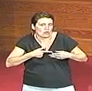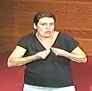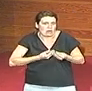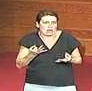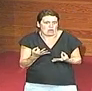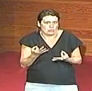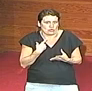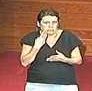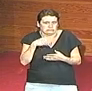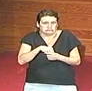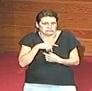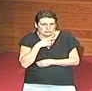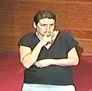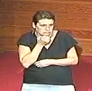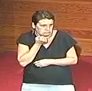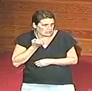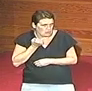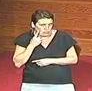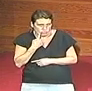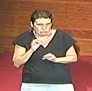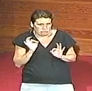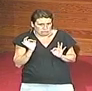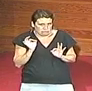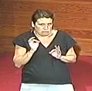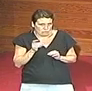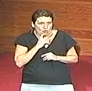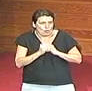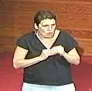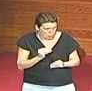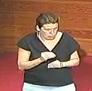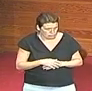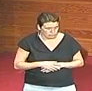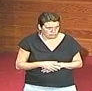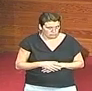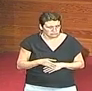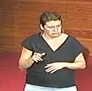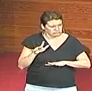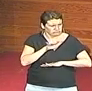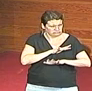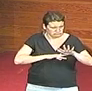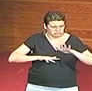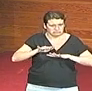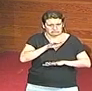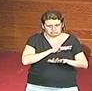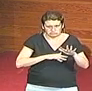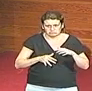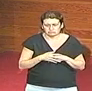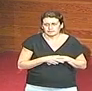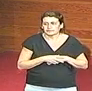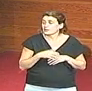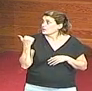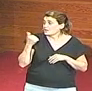meto en un agujero, me callo, no digo nada más. ¿Cómo hago? Es que es muy complicado. Entonces, esto al